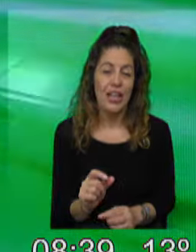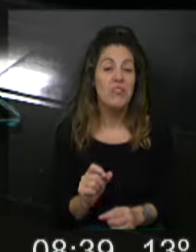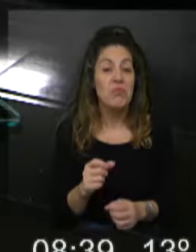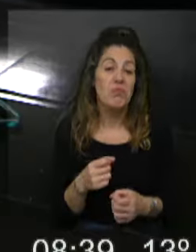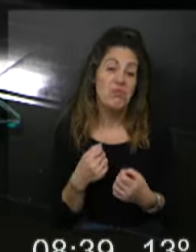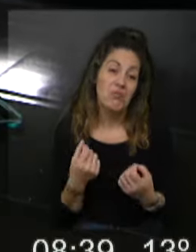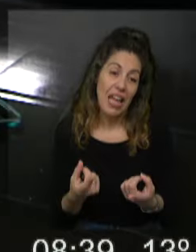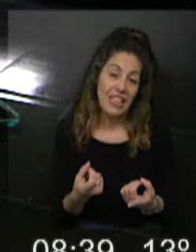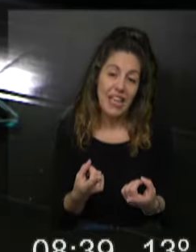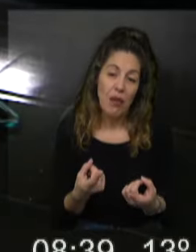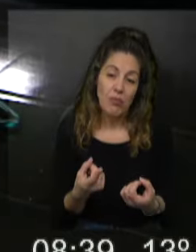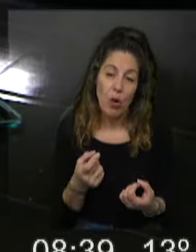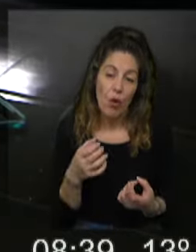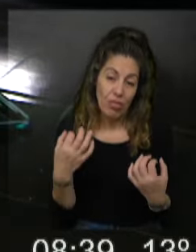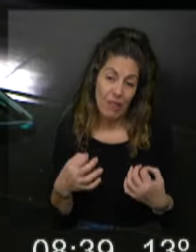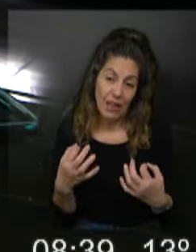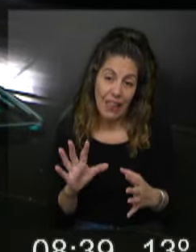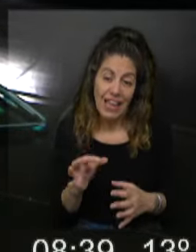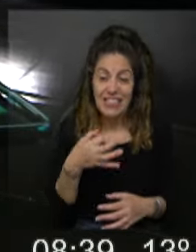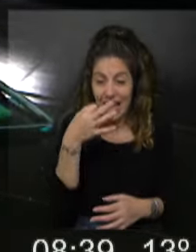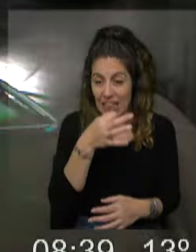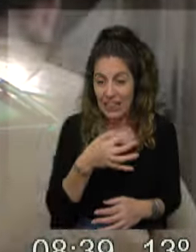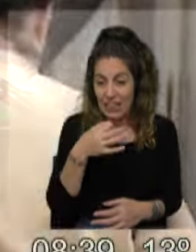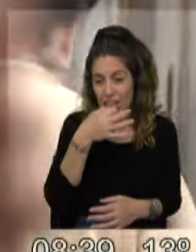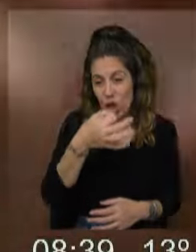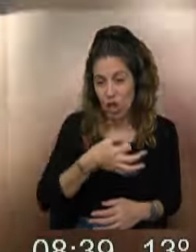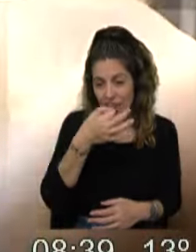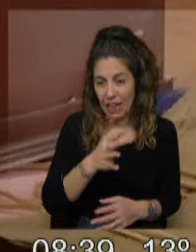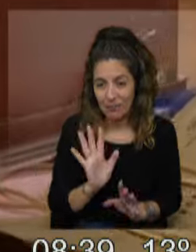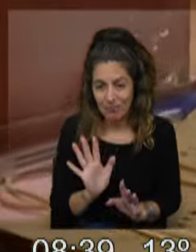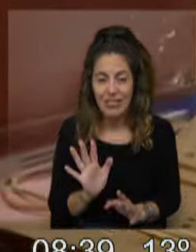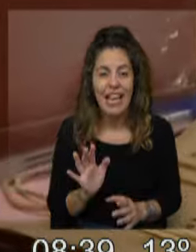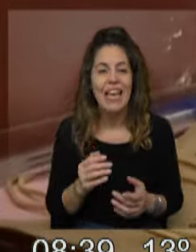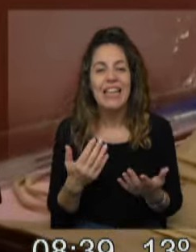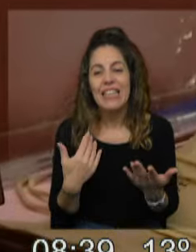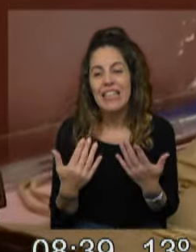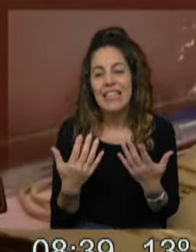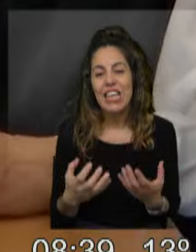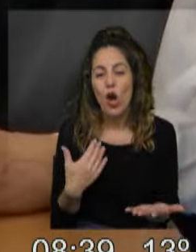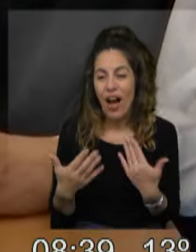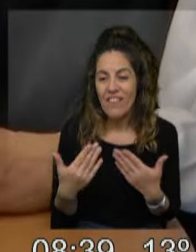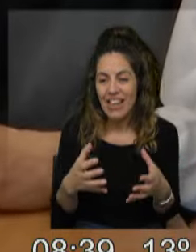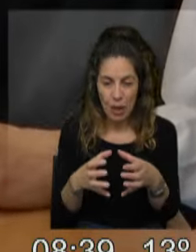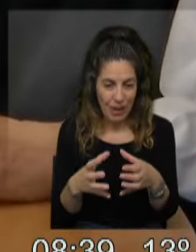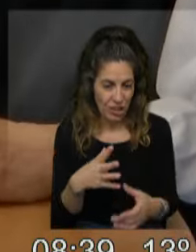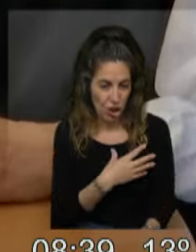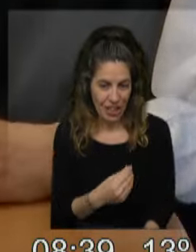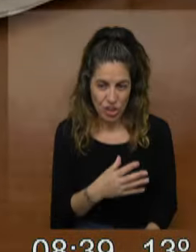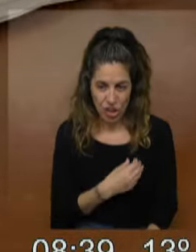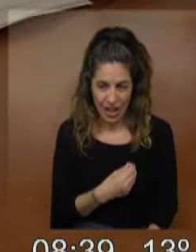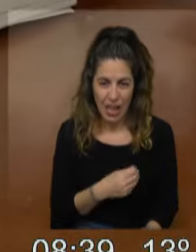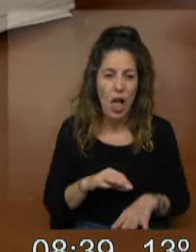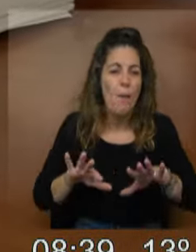buena esta esta esta teoría eh antes de digo quiero ir al partido nacional digo donde bueno Parece